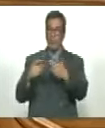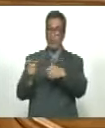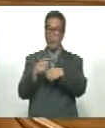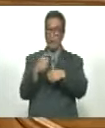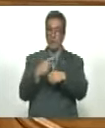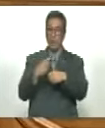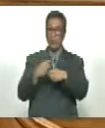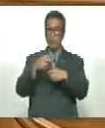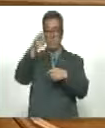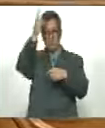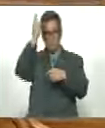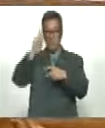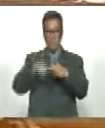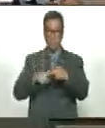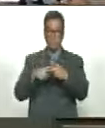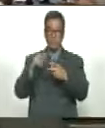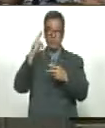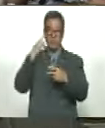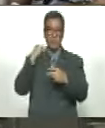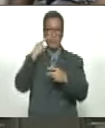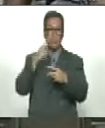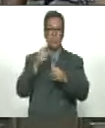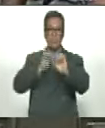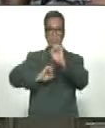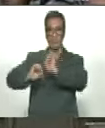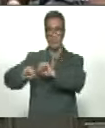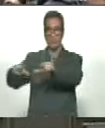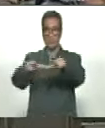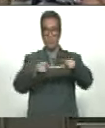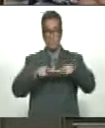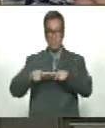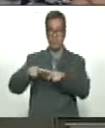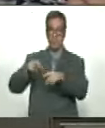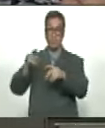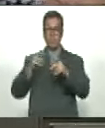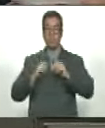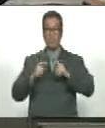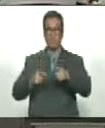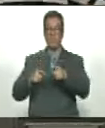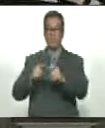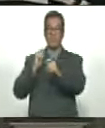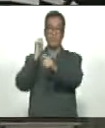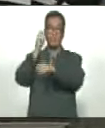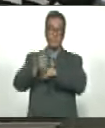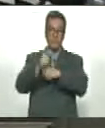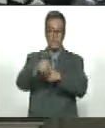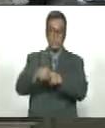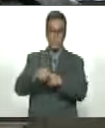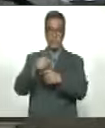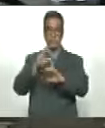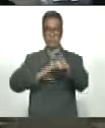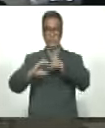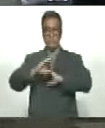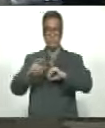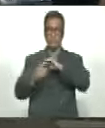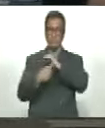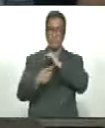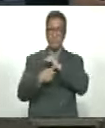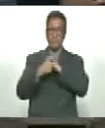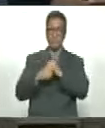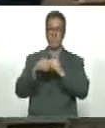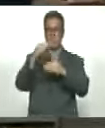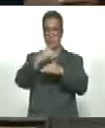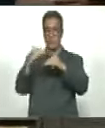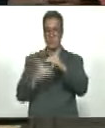pueblos indígenas, afrodescendientes, defensa de los derechos humanos, campesinos y pescadores, ciencia y tecnología,